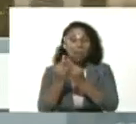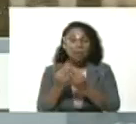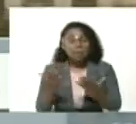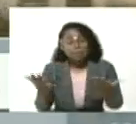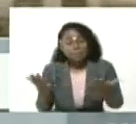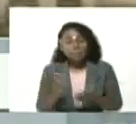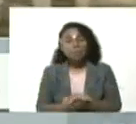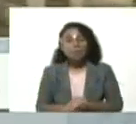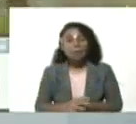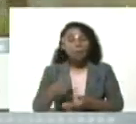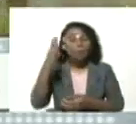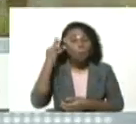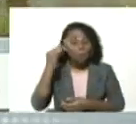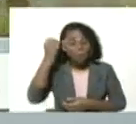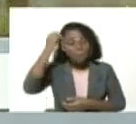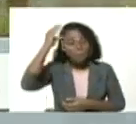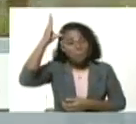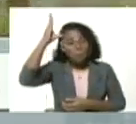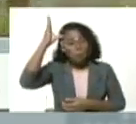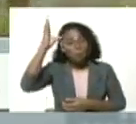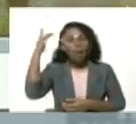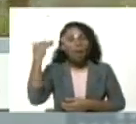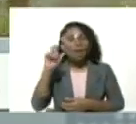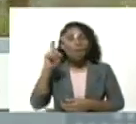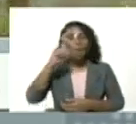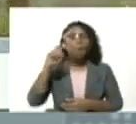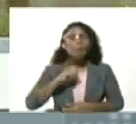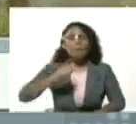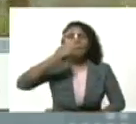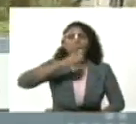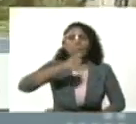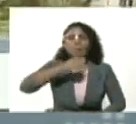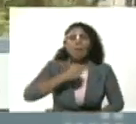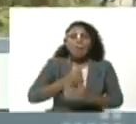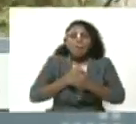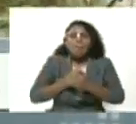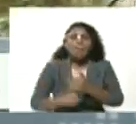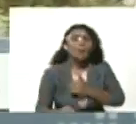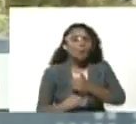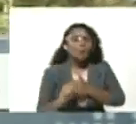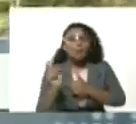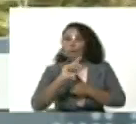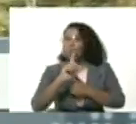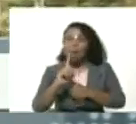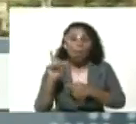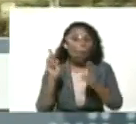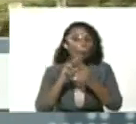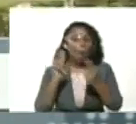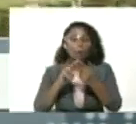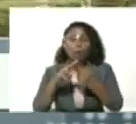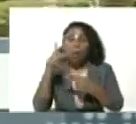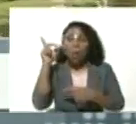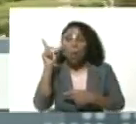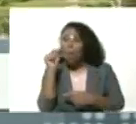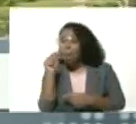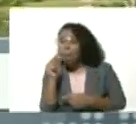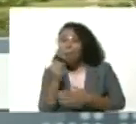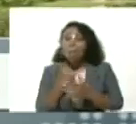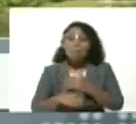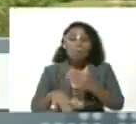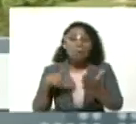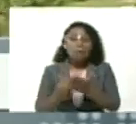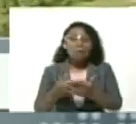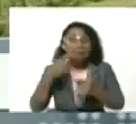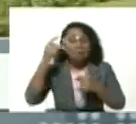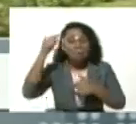la mujer que es capaz de llevar una barriga, chico, y parir. No conozco ningún hombre que haya parido hasta el día de